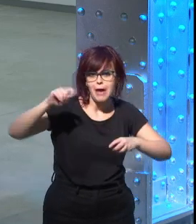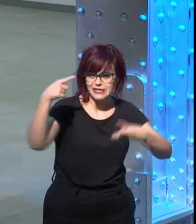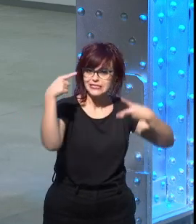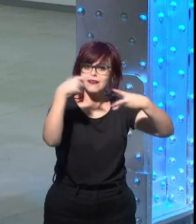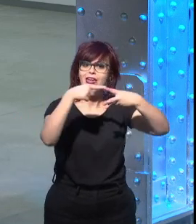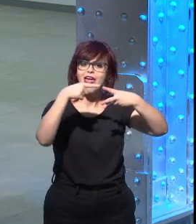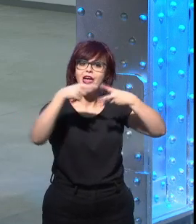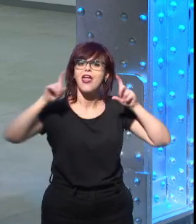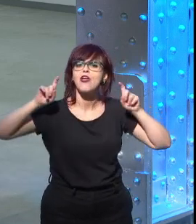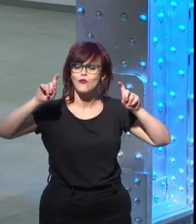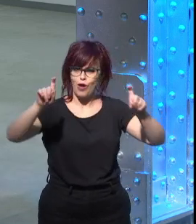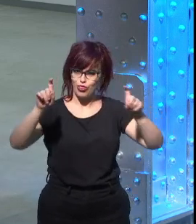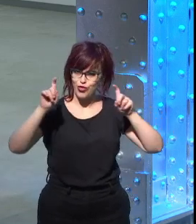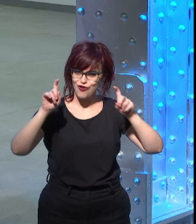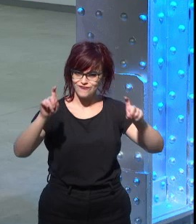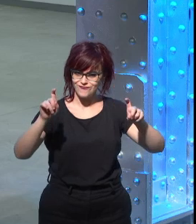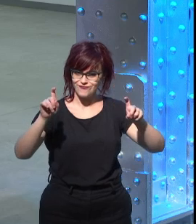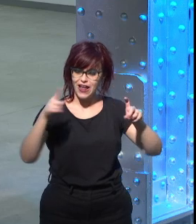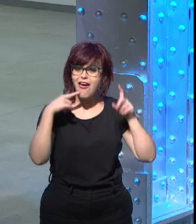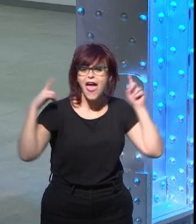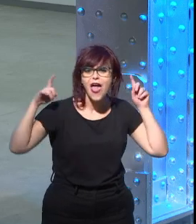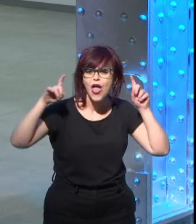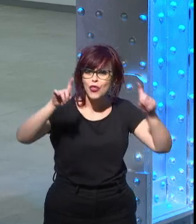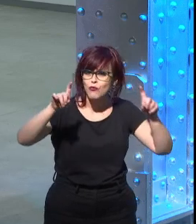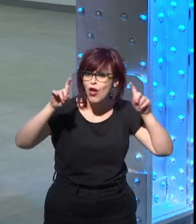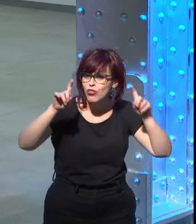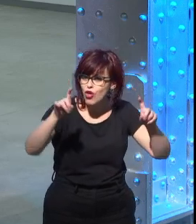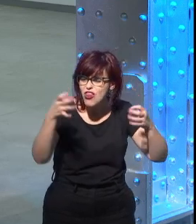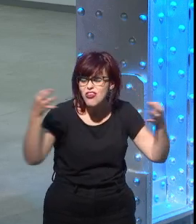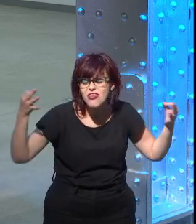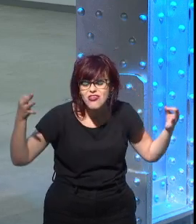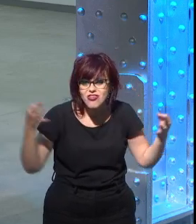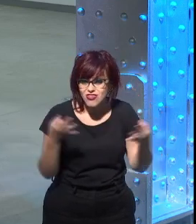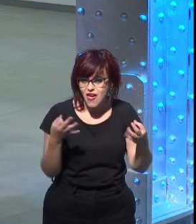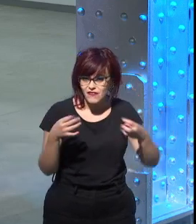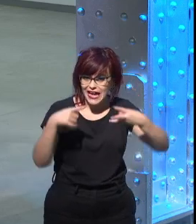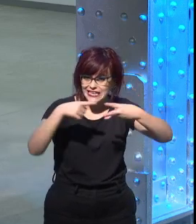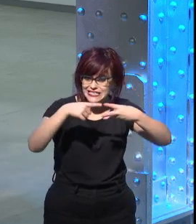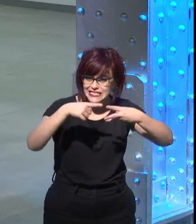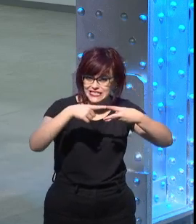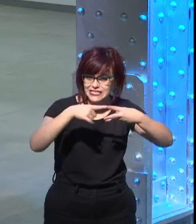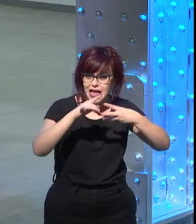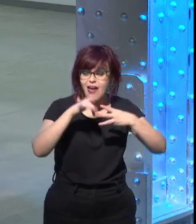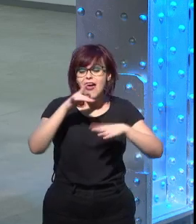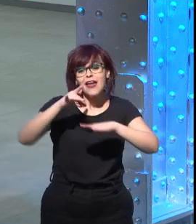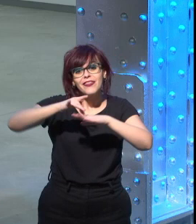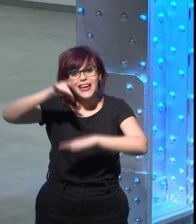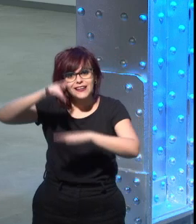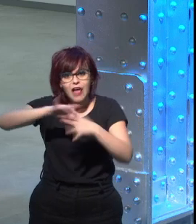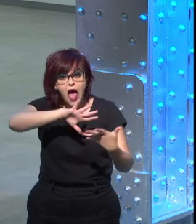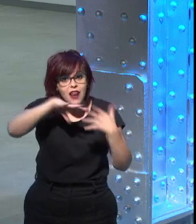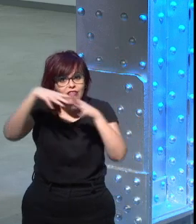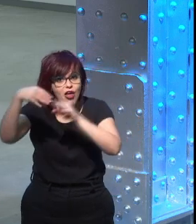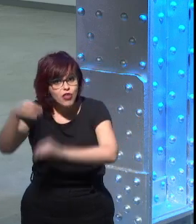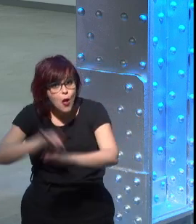la educación. Y además es que la educación tendría que liderar el proceso de la digitalización.